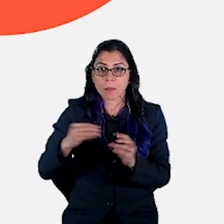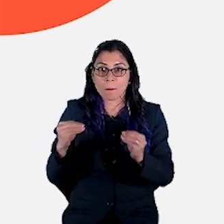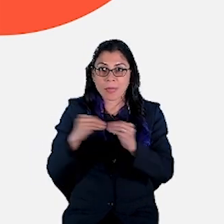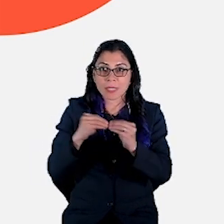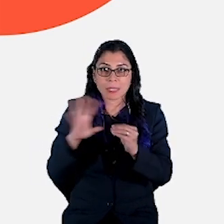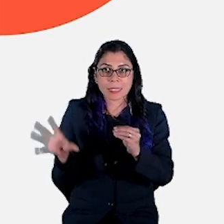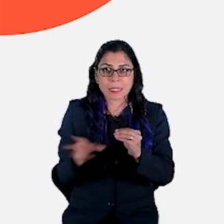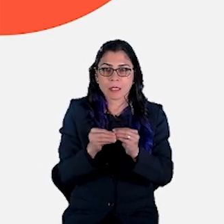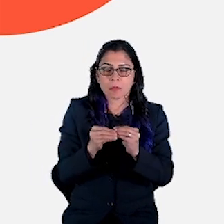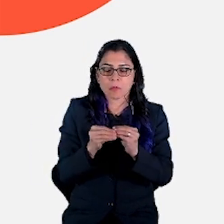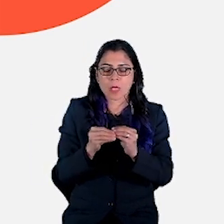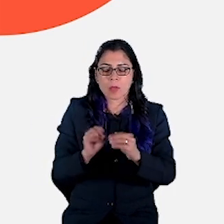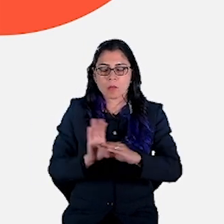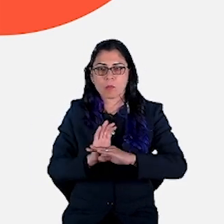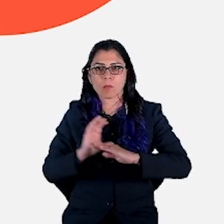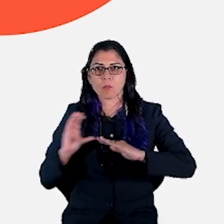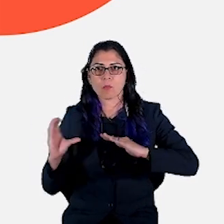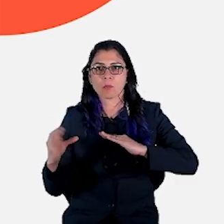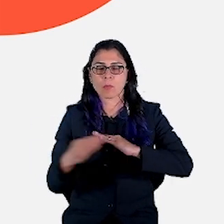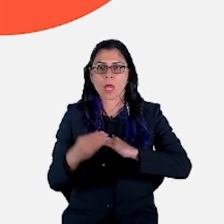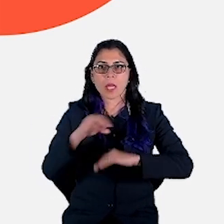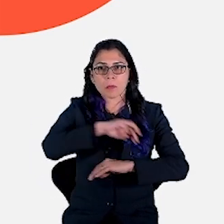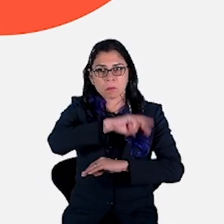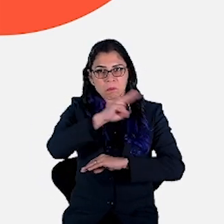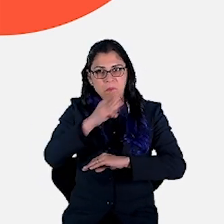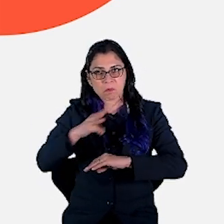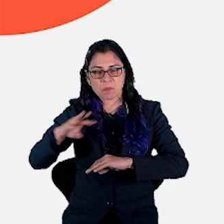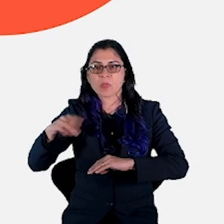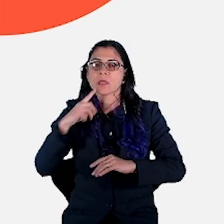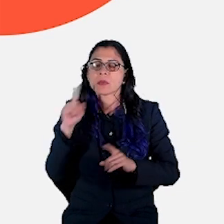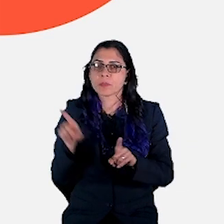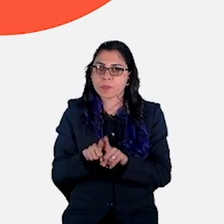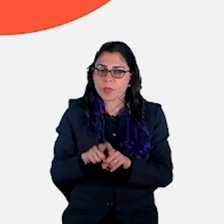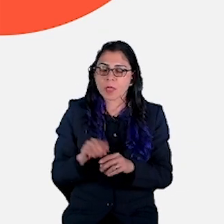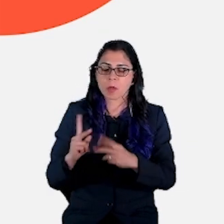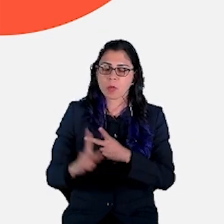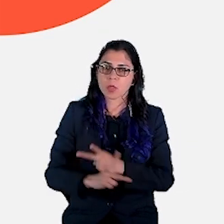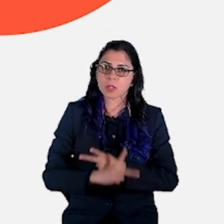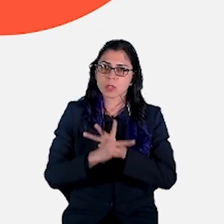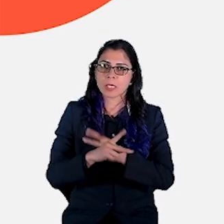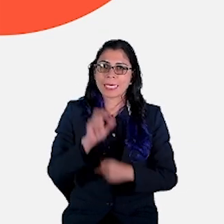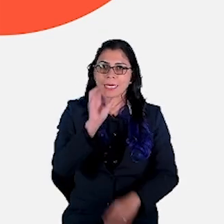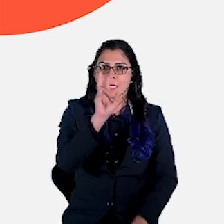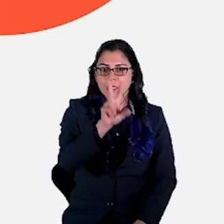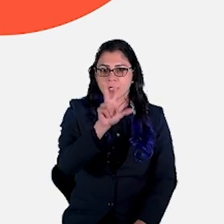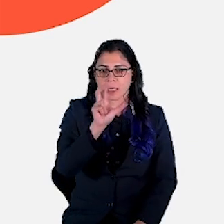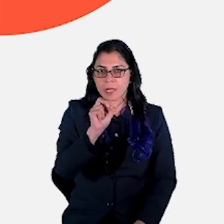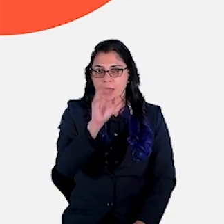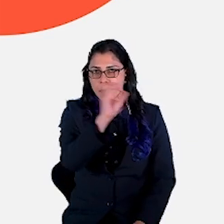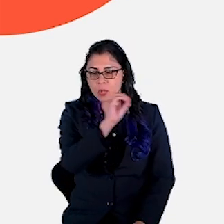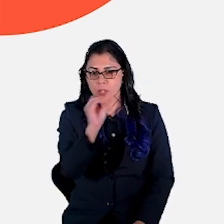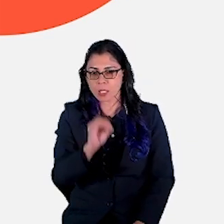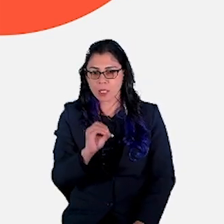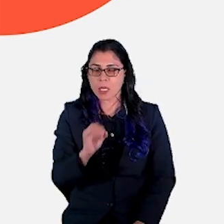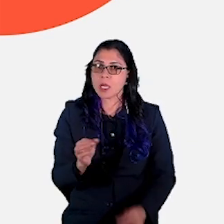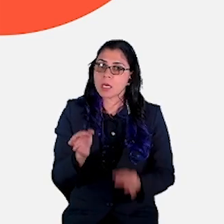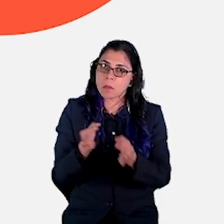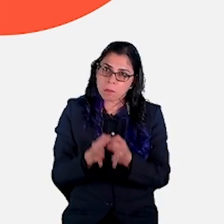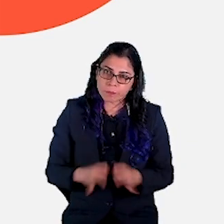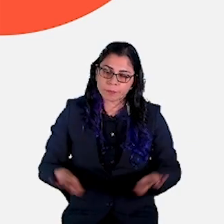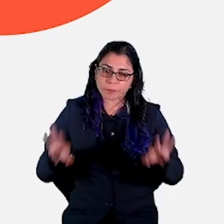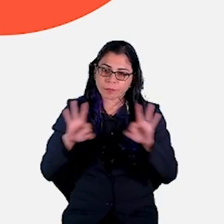en el mar Caribe eh sabiendo que todos los países queríamos llegar a una protección del 30% y lo más